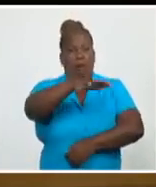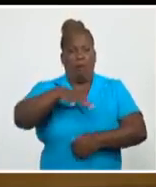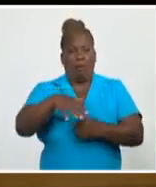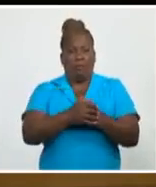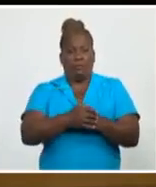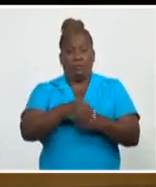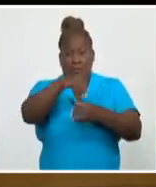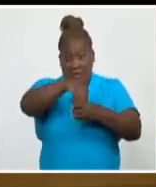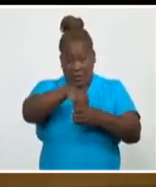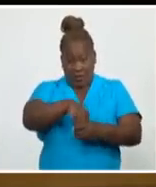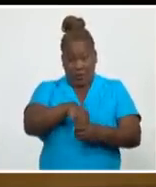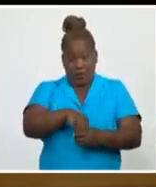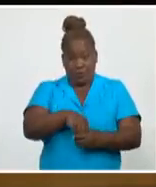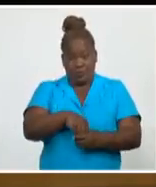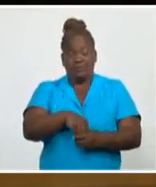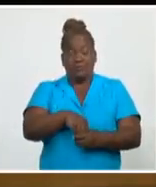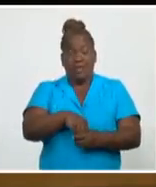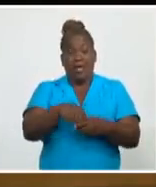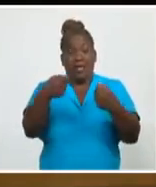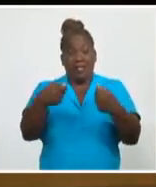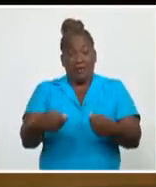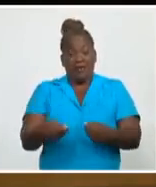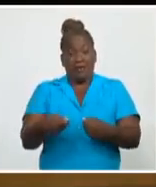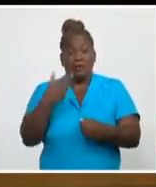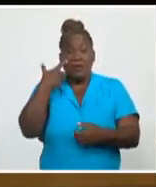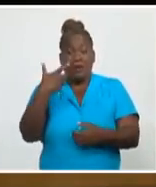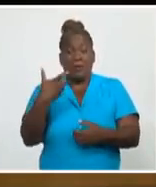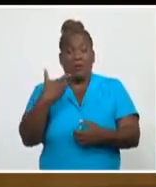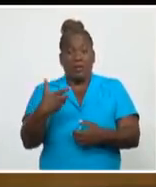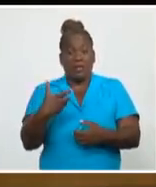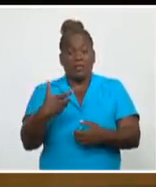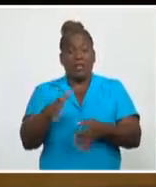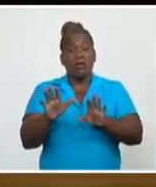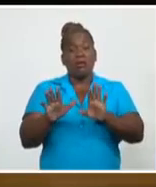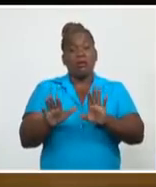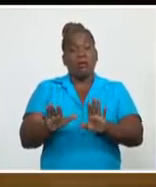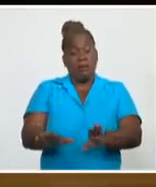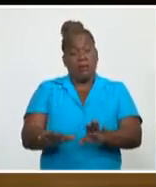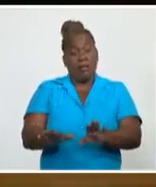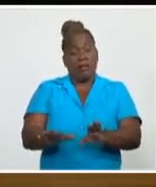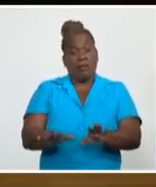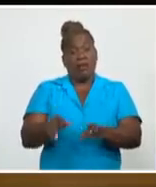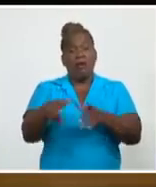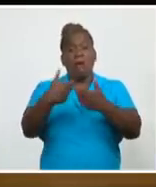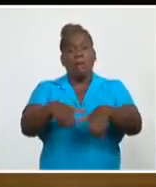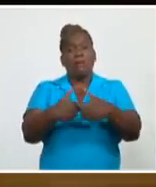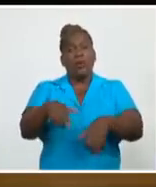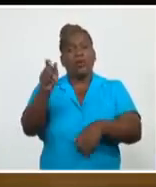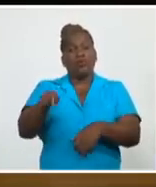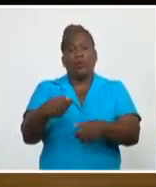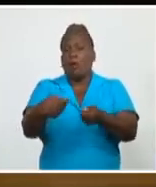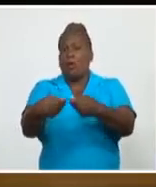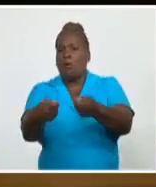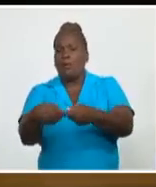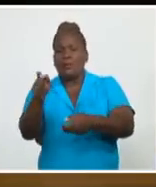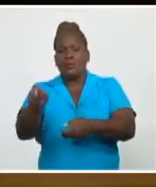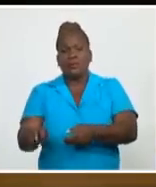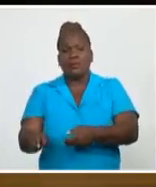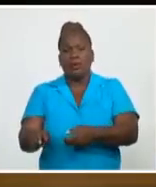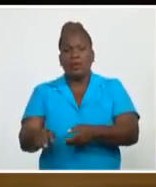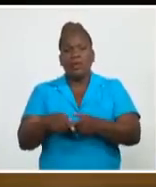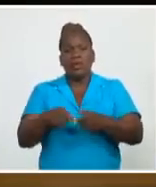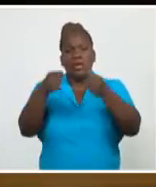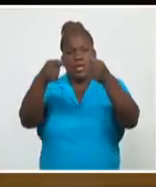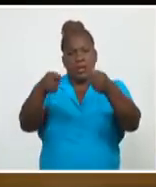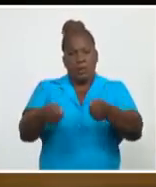parte de ello, se define que es necesario impedir que productores o comercializadores impongan